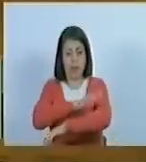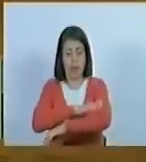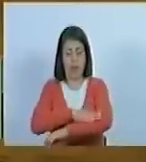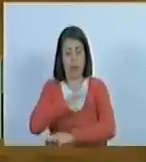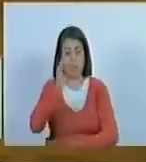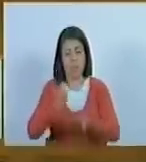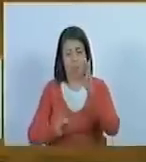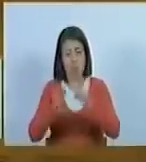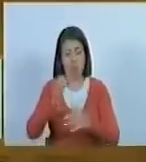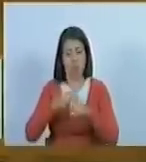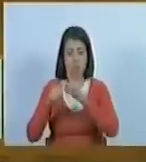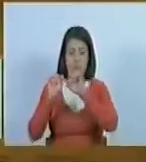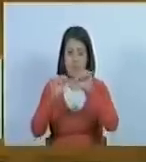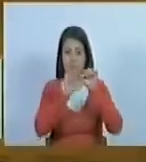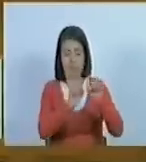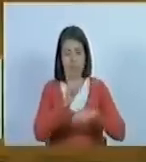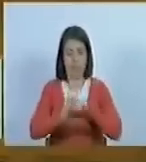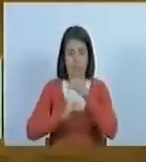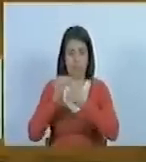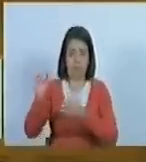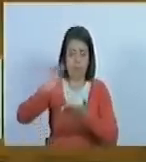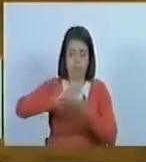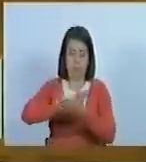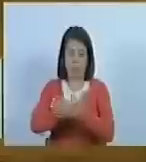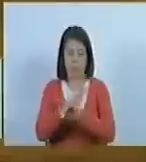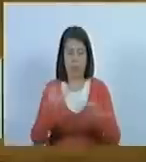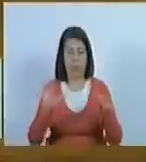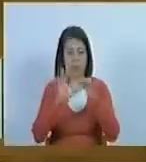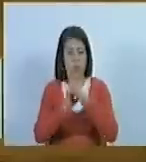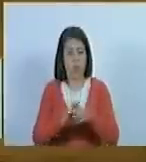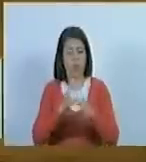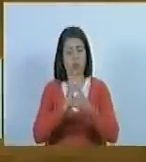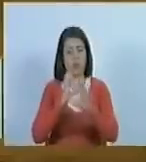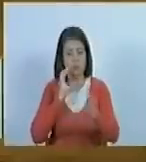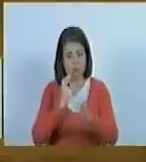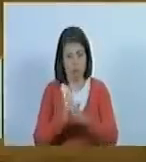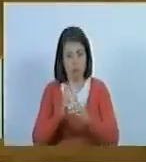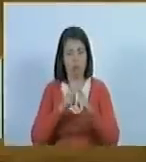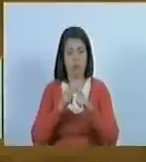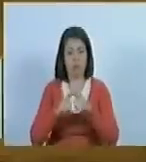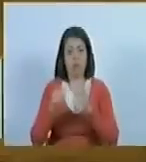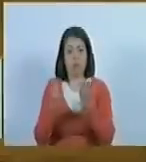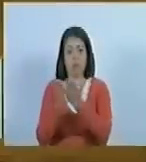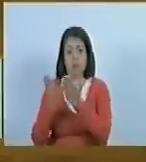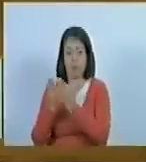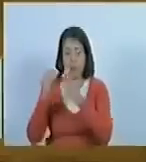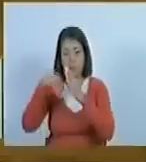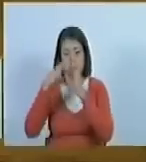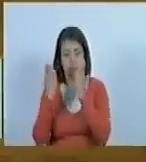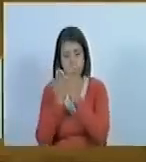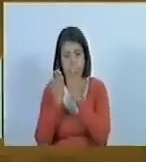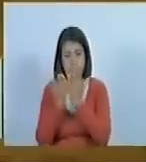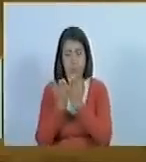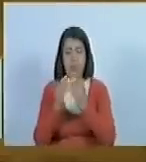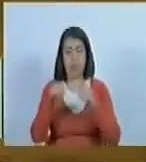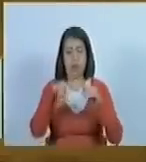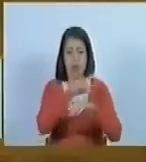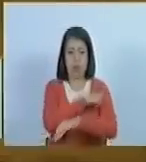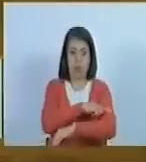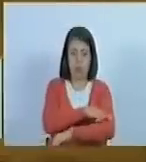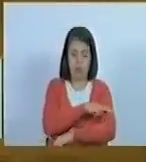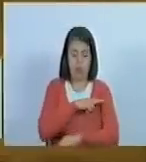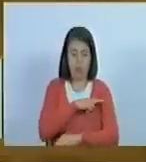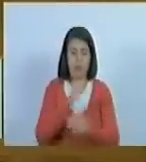para rechazar categóricamente la destrucción de unidades del transporte público, el asedio a colegios, el asedio a hospitales,